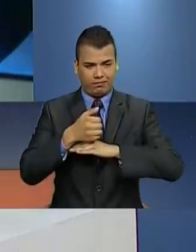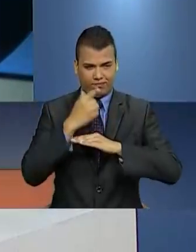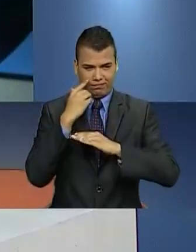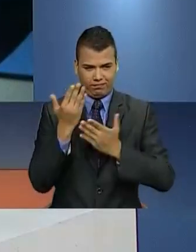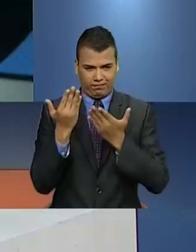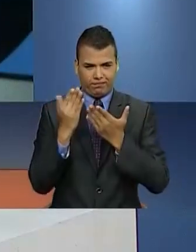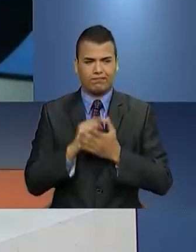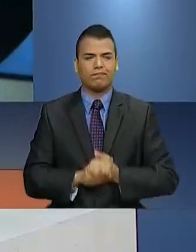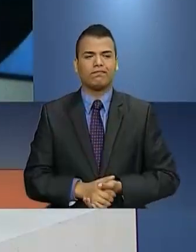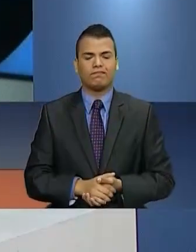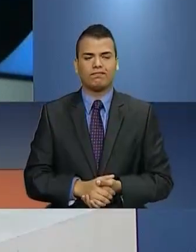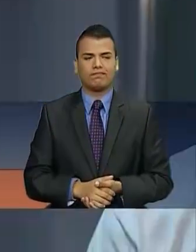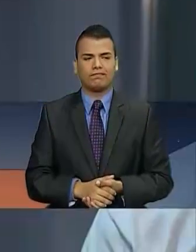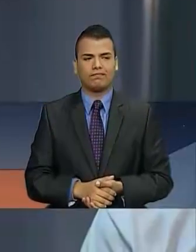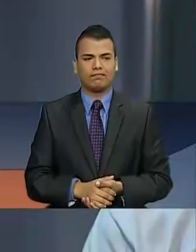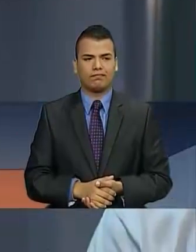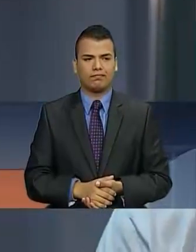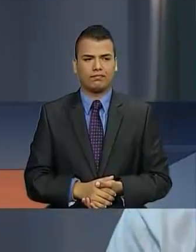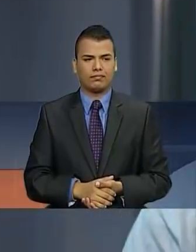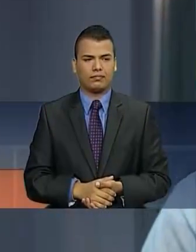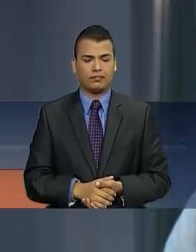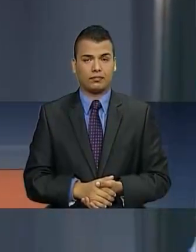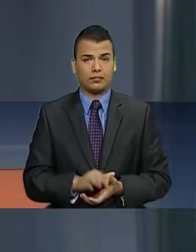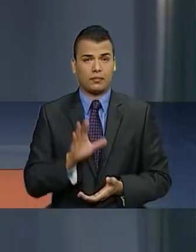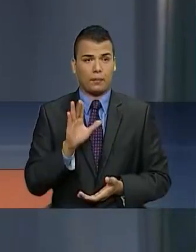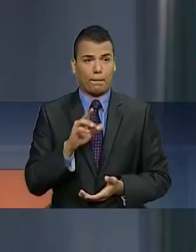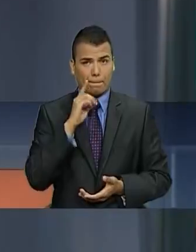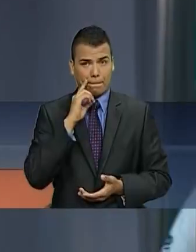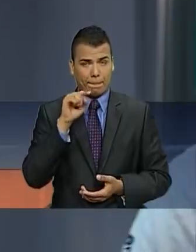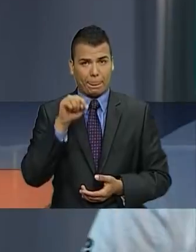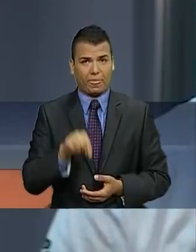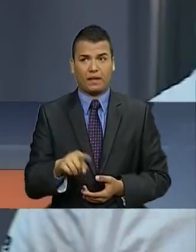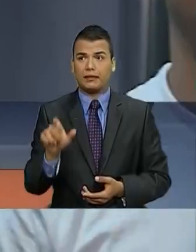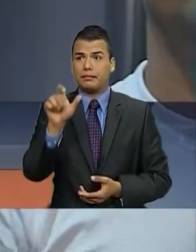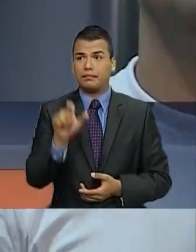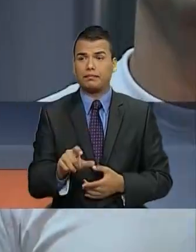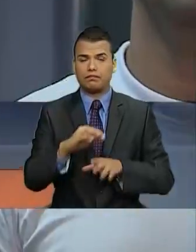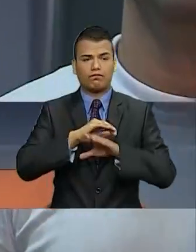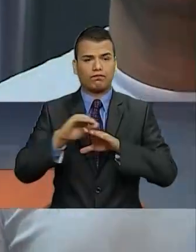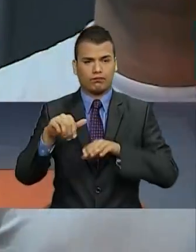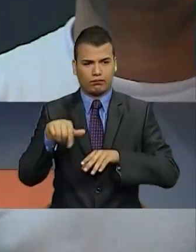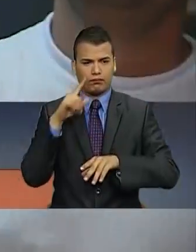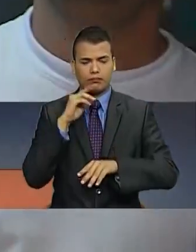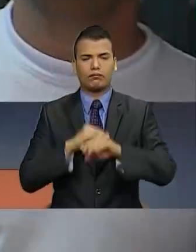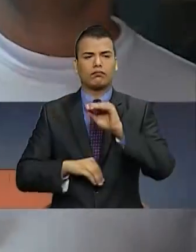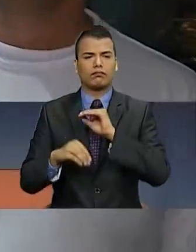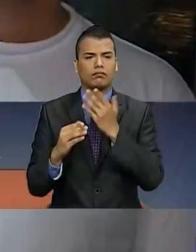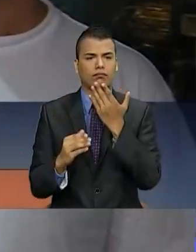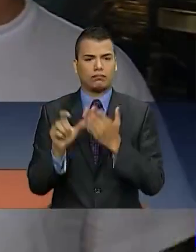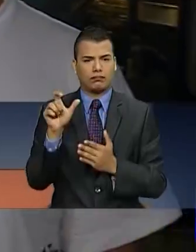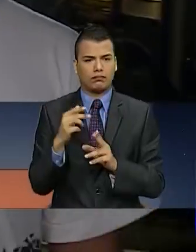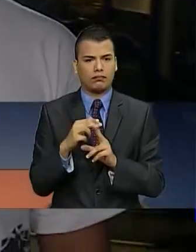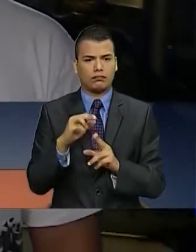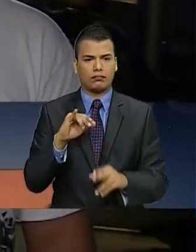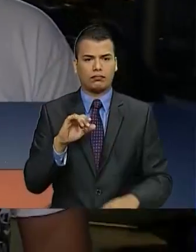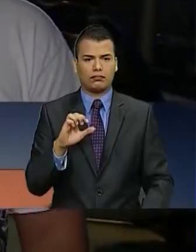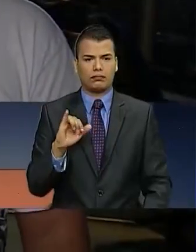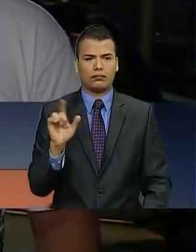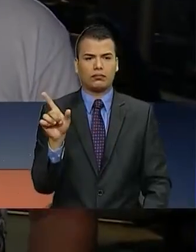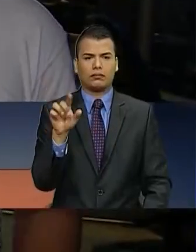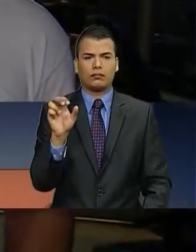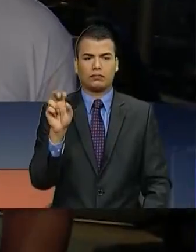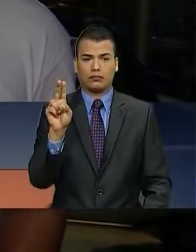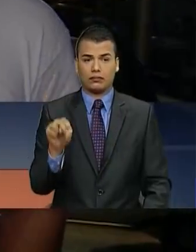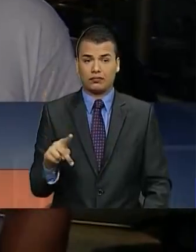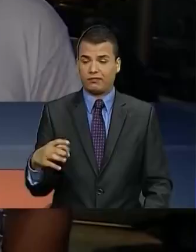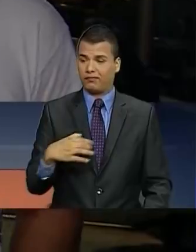Oscar López Noguera. Muy bien, Telepacífico Noticias con un invitado especial aquí en su sala de redacción. Se trata de Jason Aristizábal, el